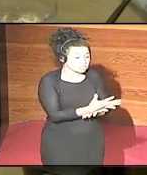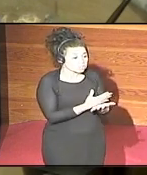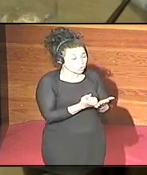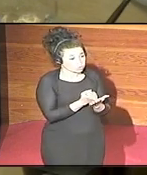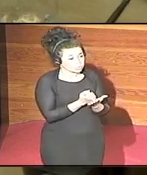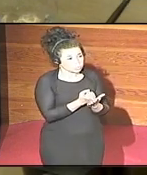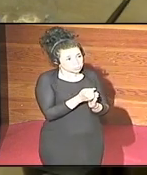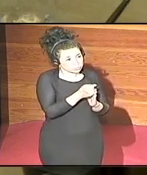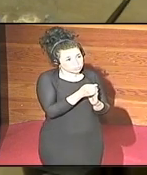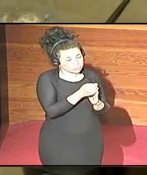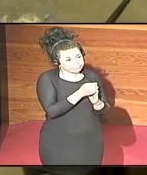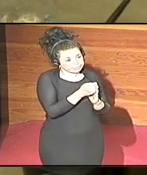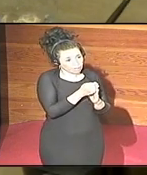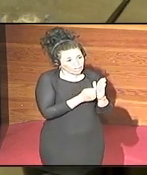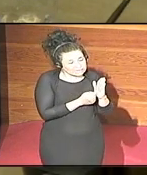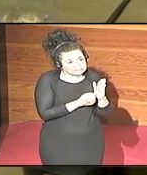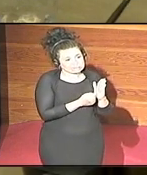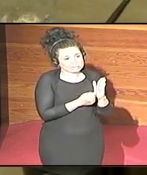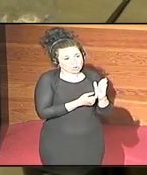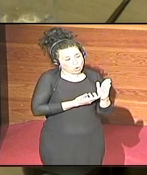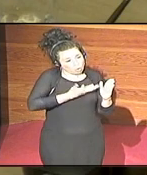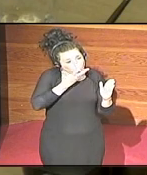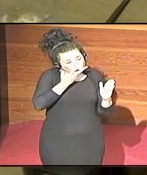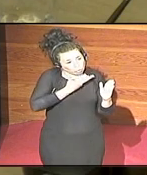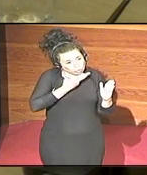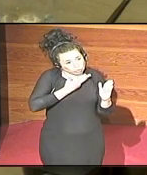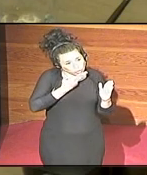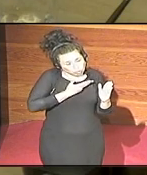una trayectoria conocida como